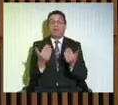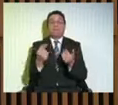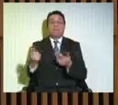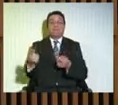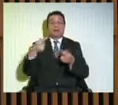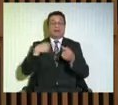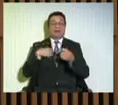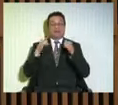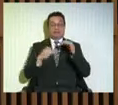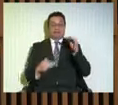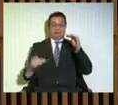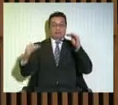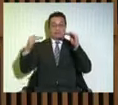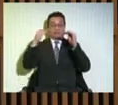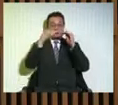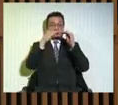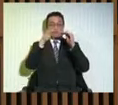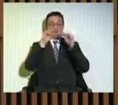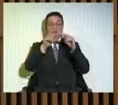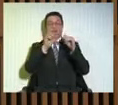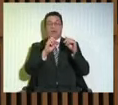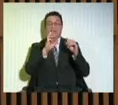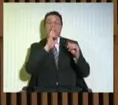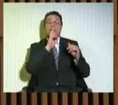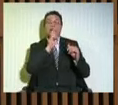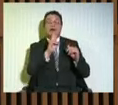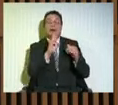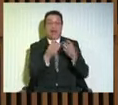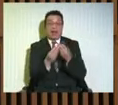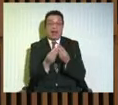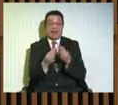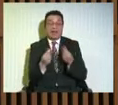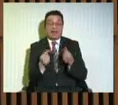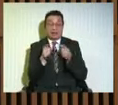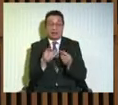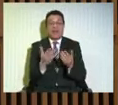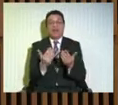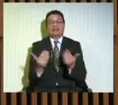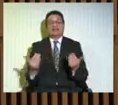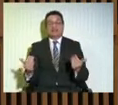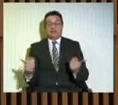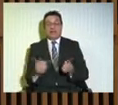y estar a la altura de responder con calidad a esos requerimientos.